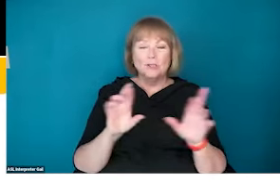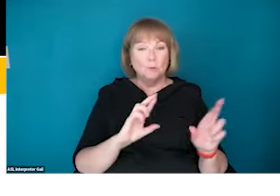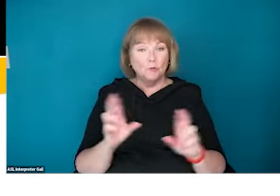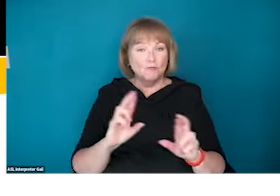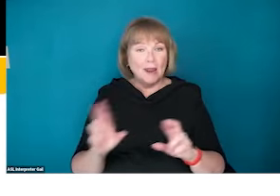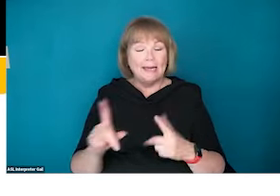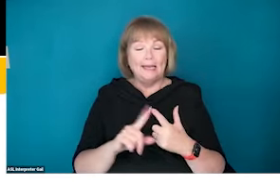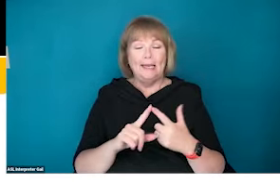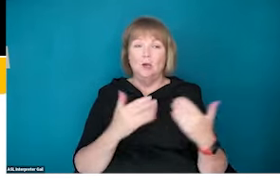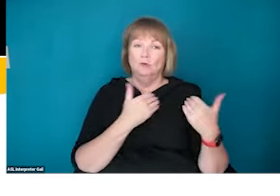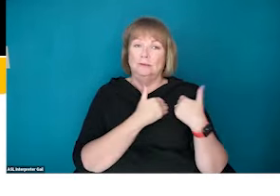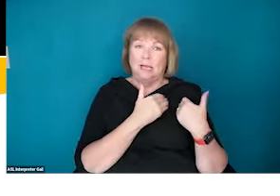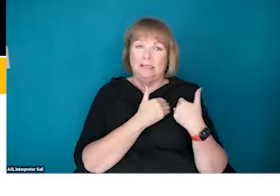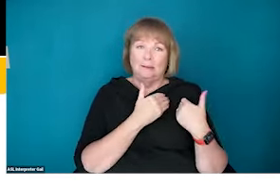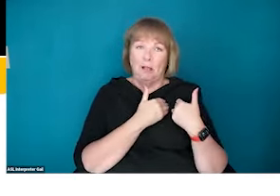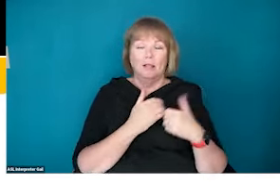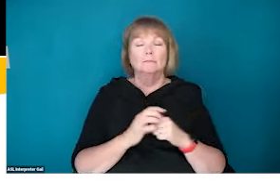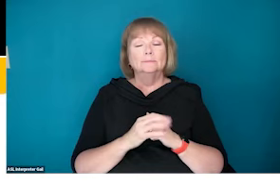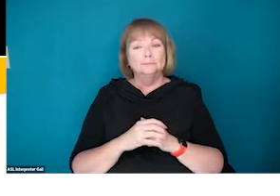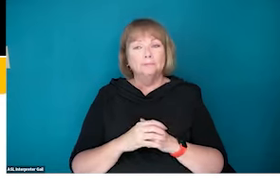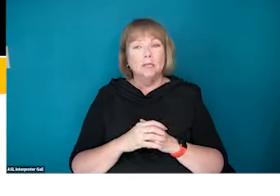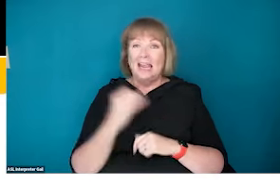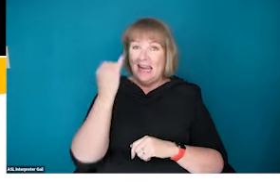desaparecí. Esto ha sido muy raro, gracias.